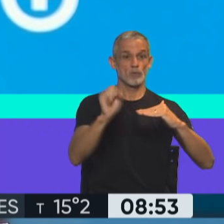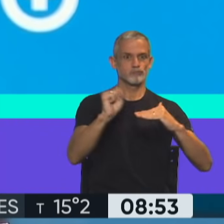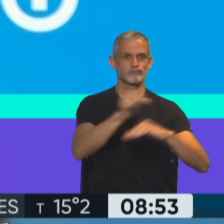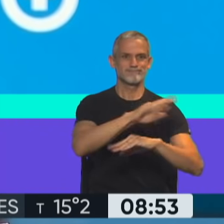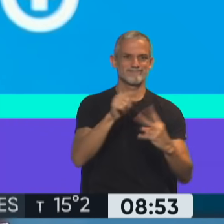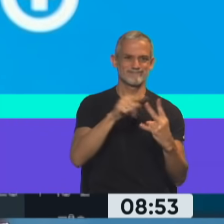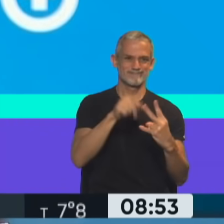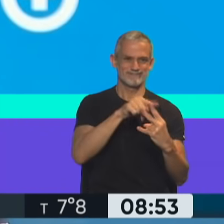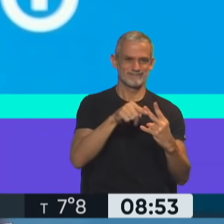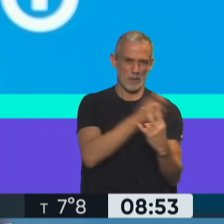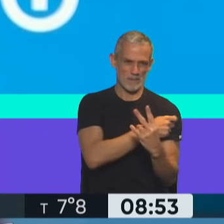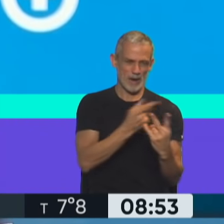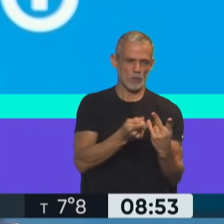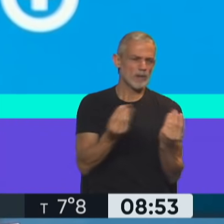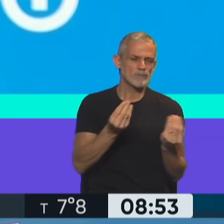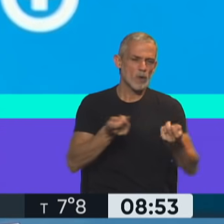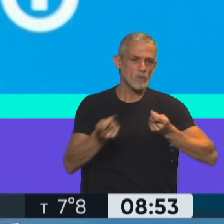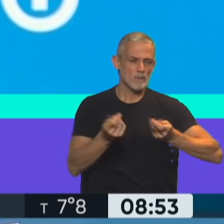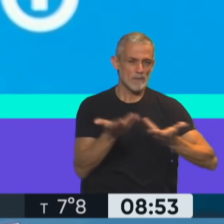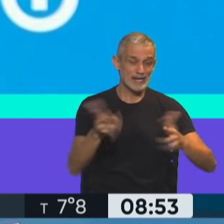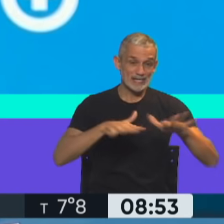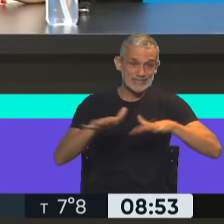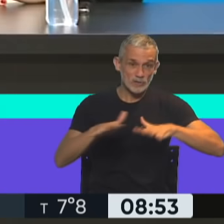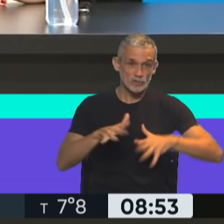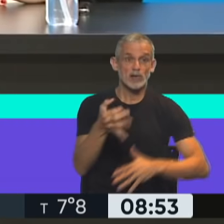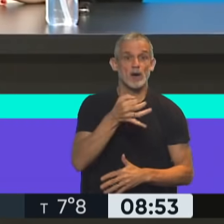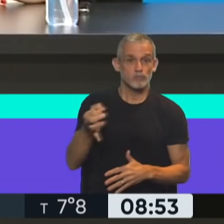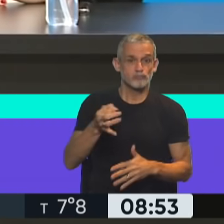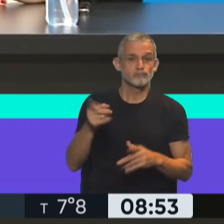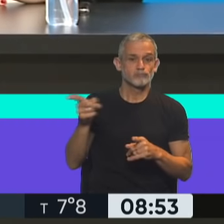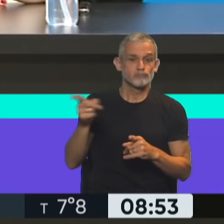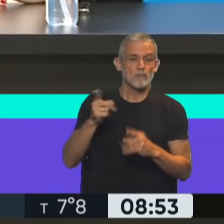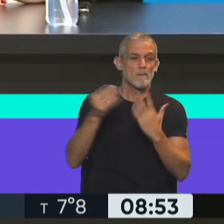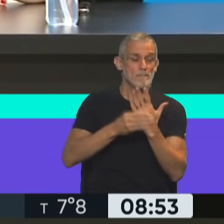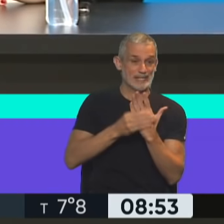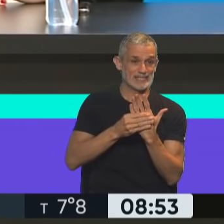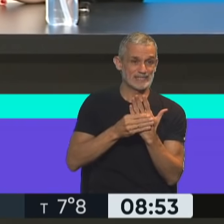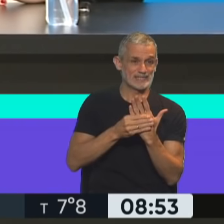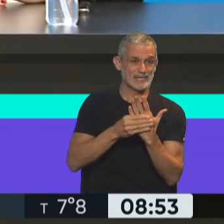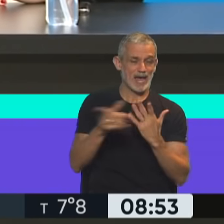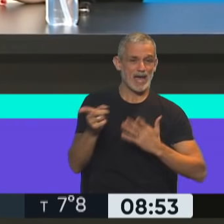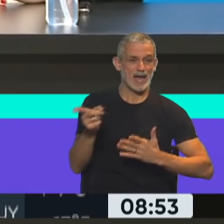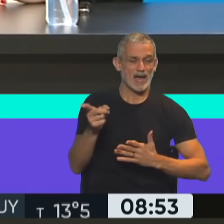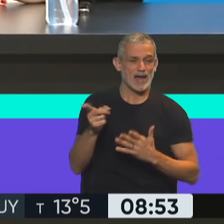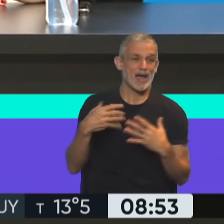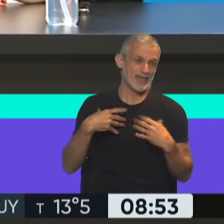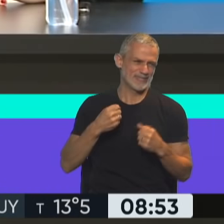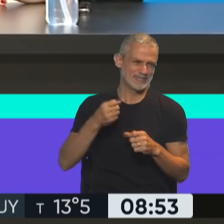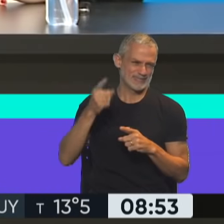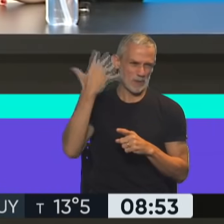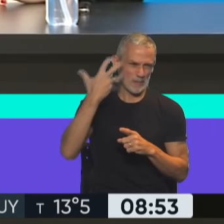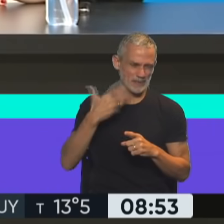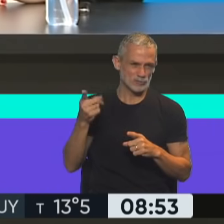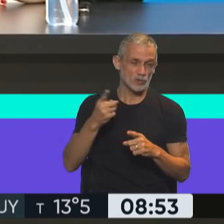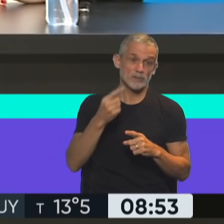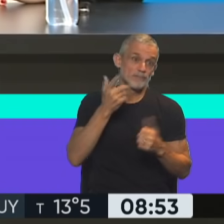cobertura. ¿Cómo se maneja en esta situación? Y tal cual lo mencionaba la ministra Bisotti, esto es el